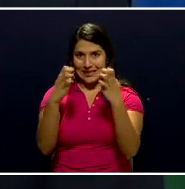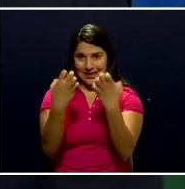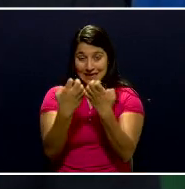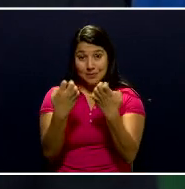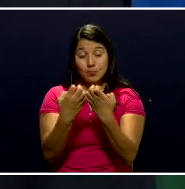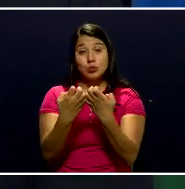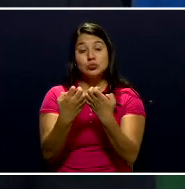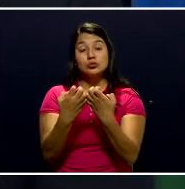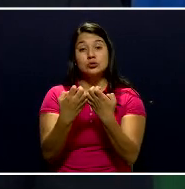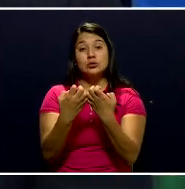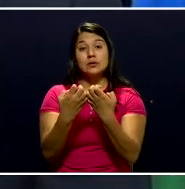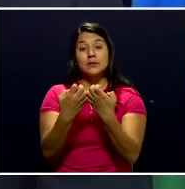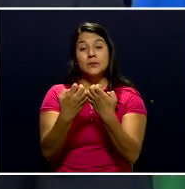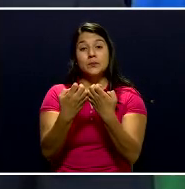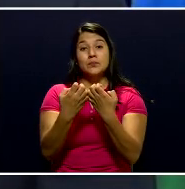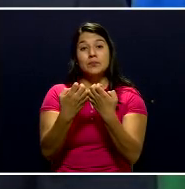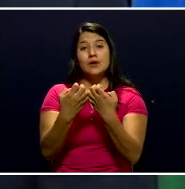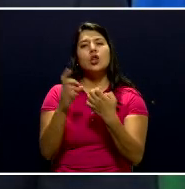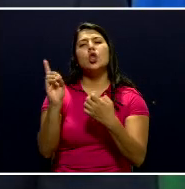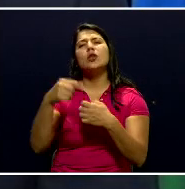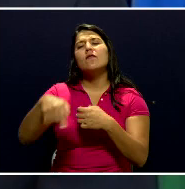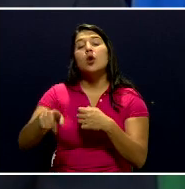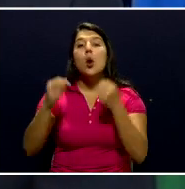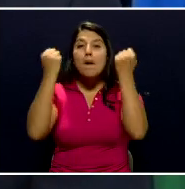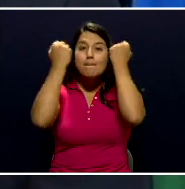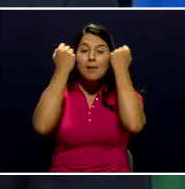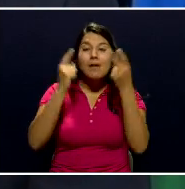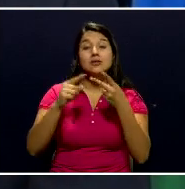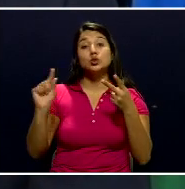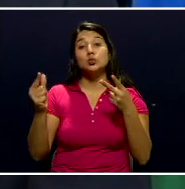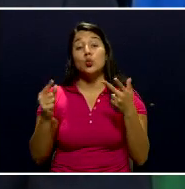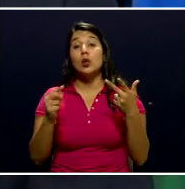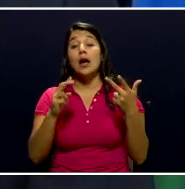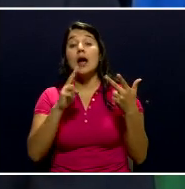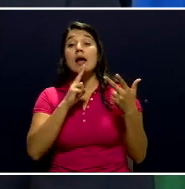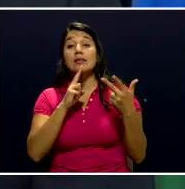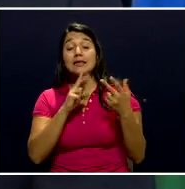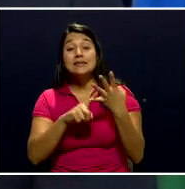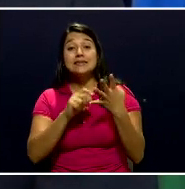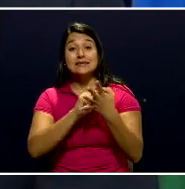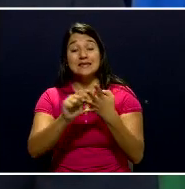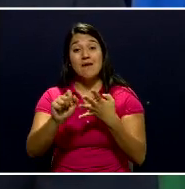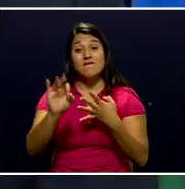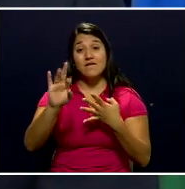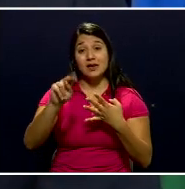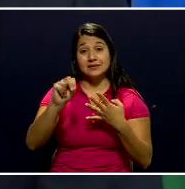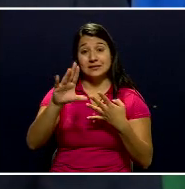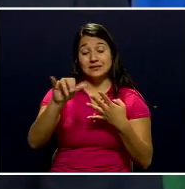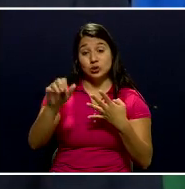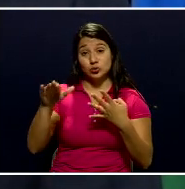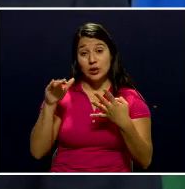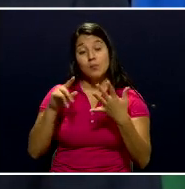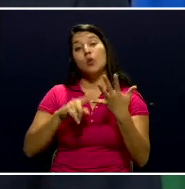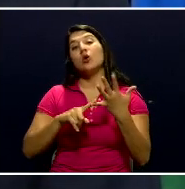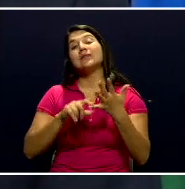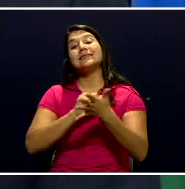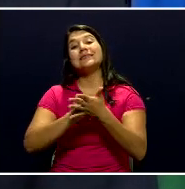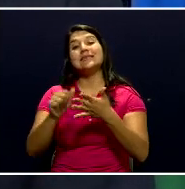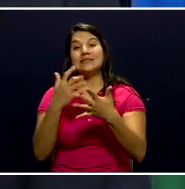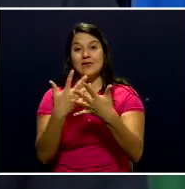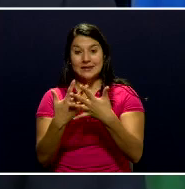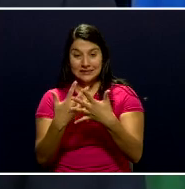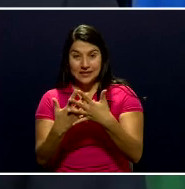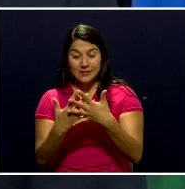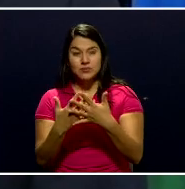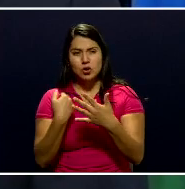que estuvieron sobre Pavas, La Uruca, Atillo, San Francisco Zapote, Casco Central y San Sebastián, verificando el cumplimiento